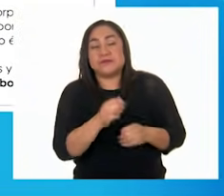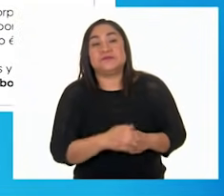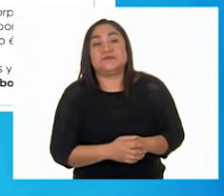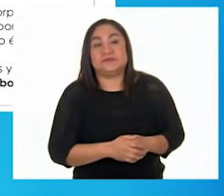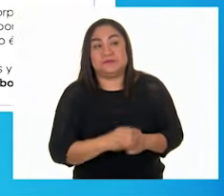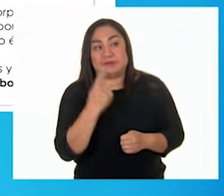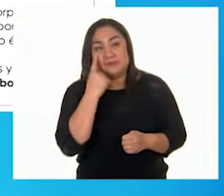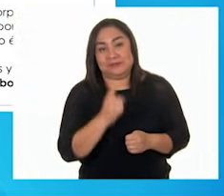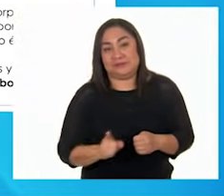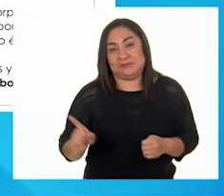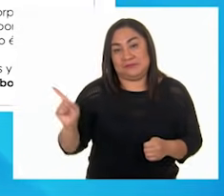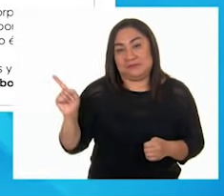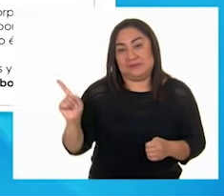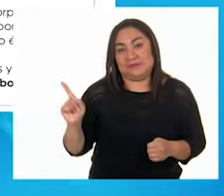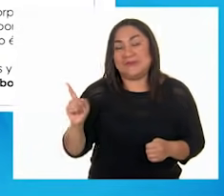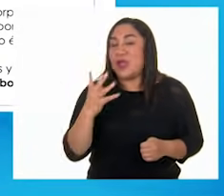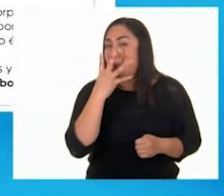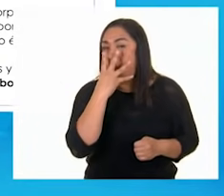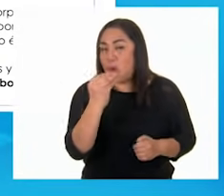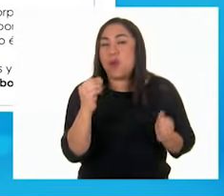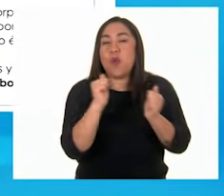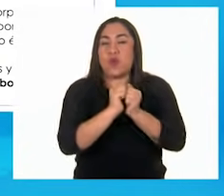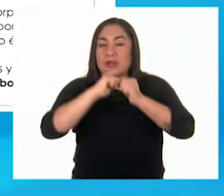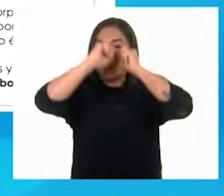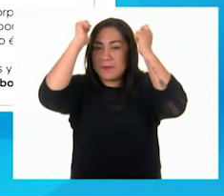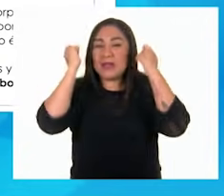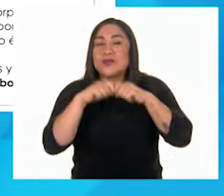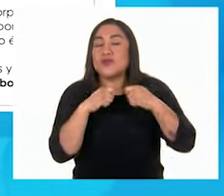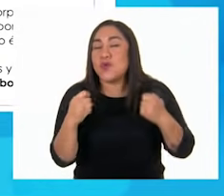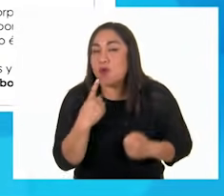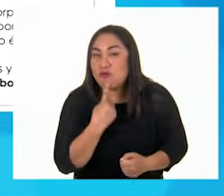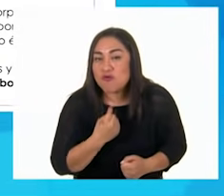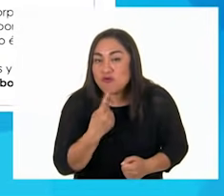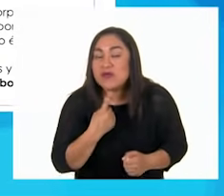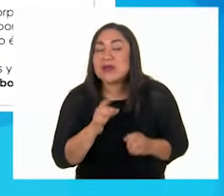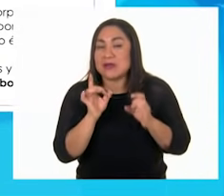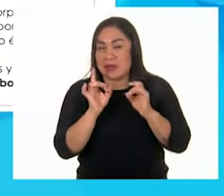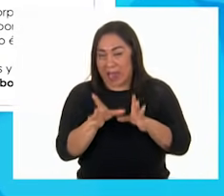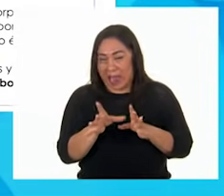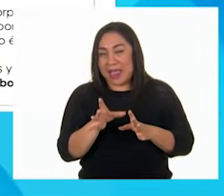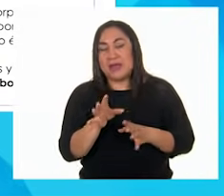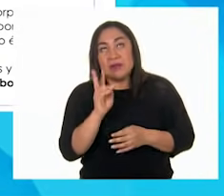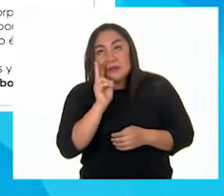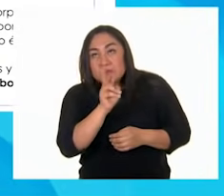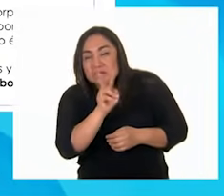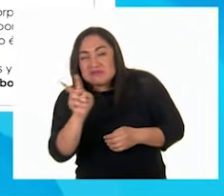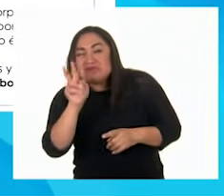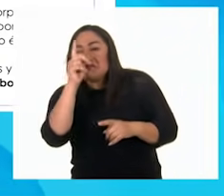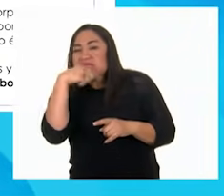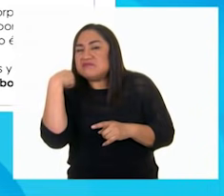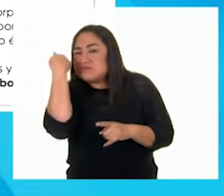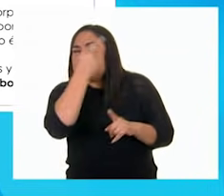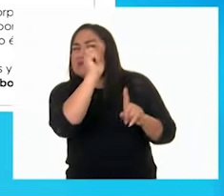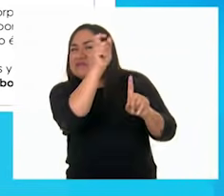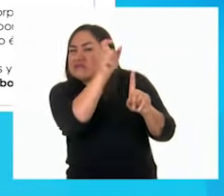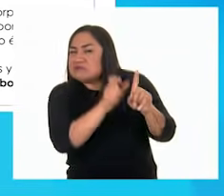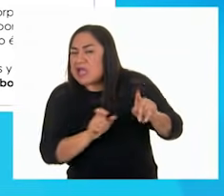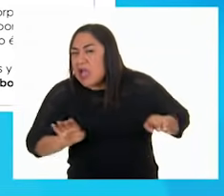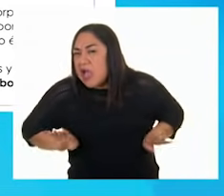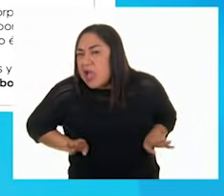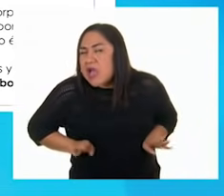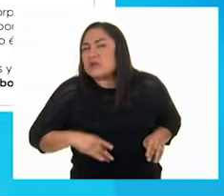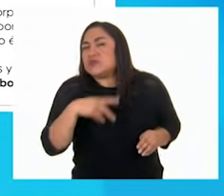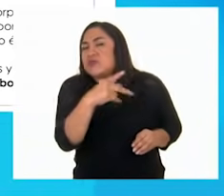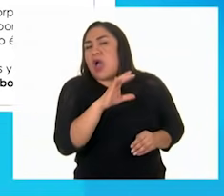están los otros dos. El de Caperucita Roja. Que también trae su intención, cómo era, la frase. Y